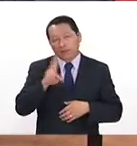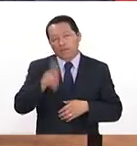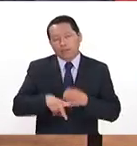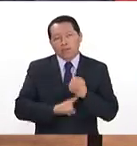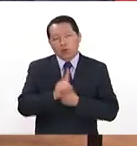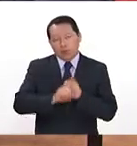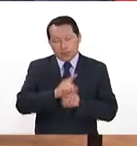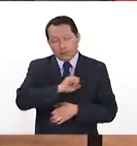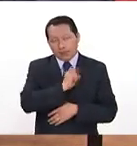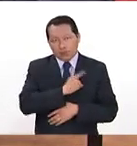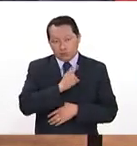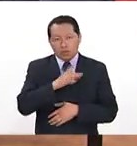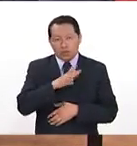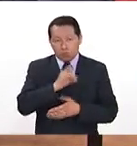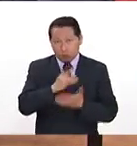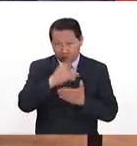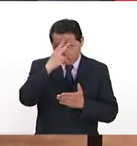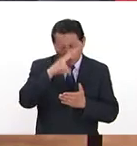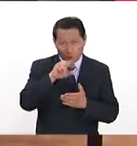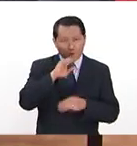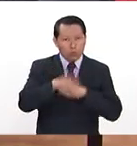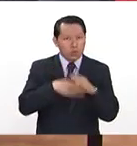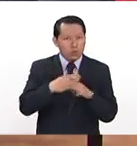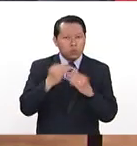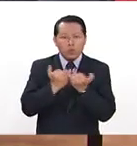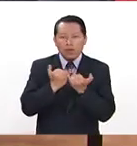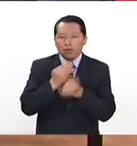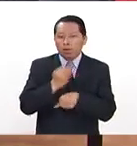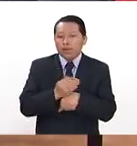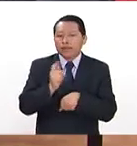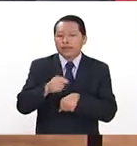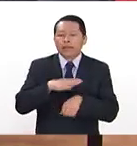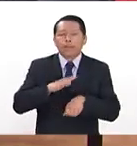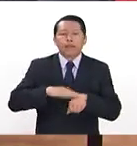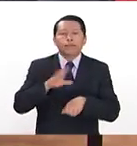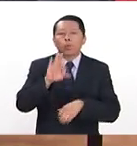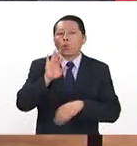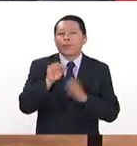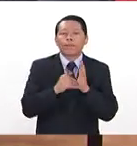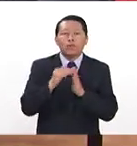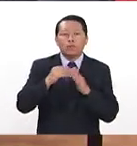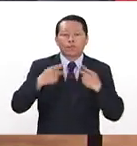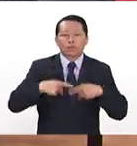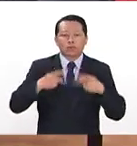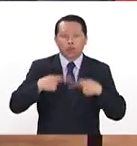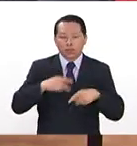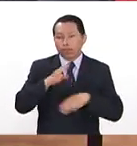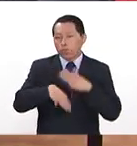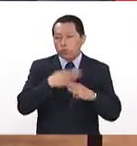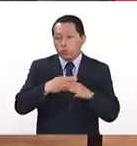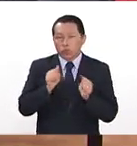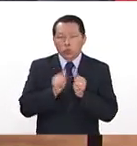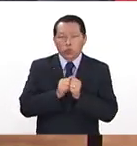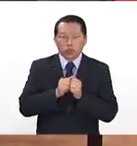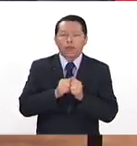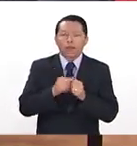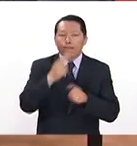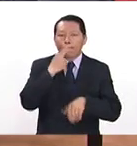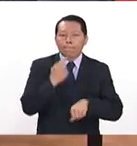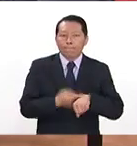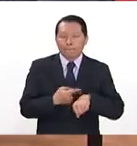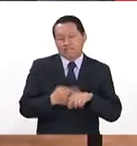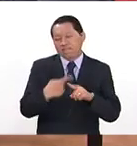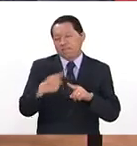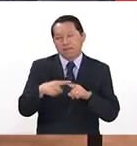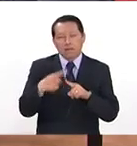pública y no solo México, sino el mundo estamos enfrentándonos a esto. Actualmente tenemos más de 40 millones de personas en el mundo con diabetes, en sus diferentes